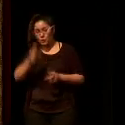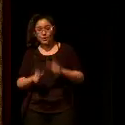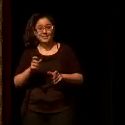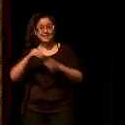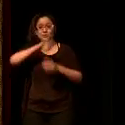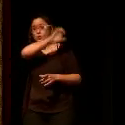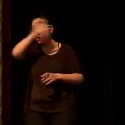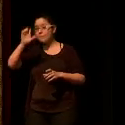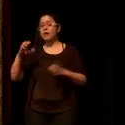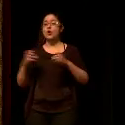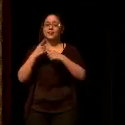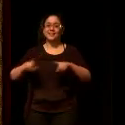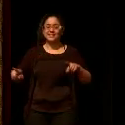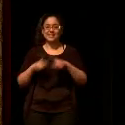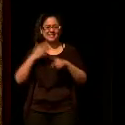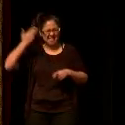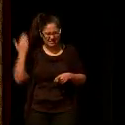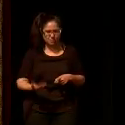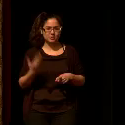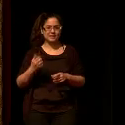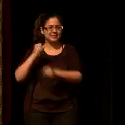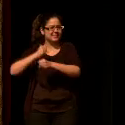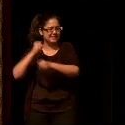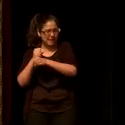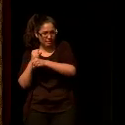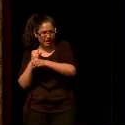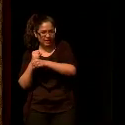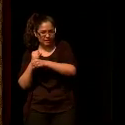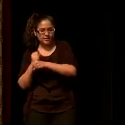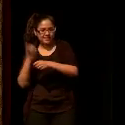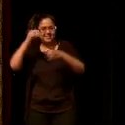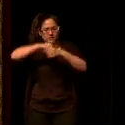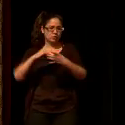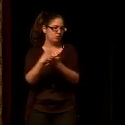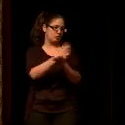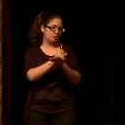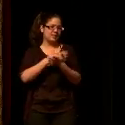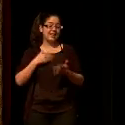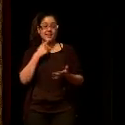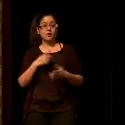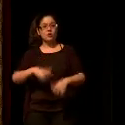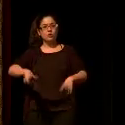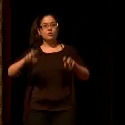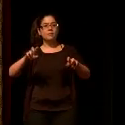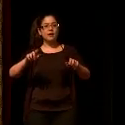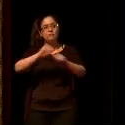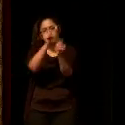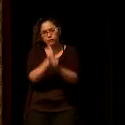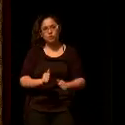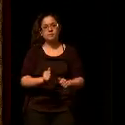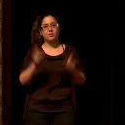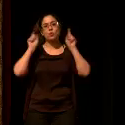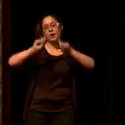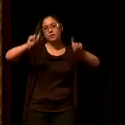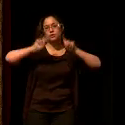europa todos juntos en el mismo espacio y tiene que plantear para nosotras un nuevo paradigma educativo que para diríamos que lo